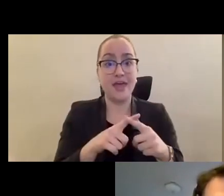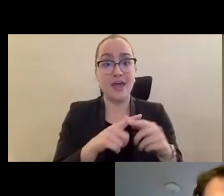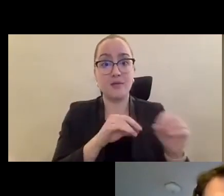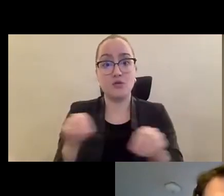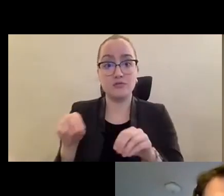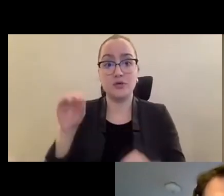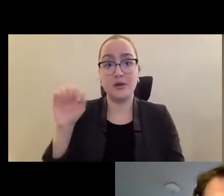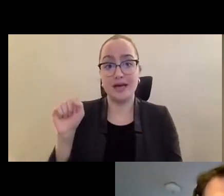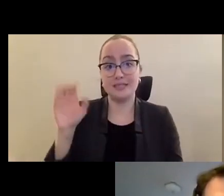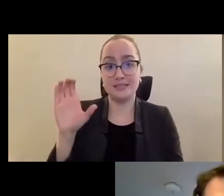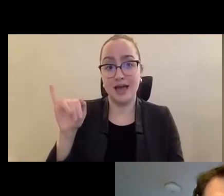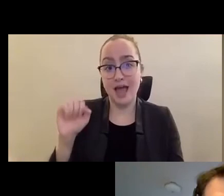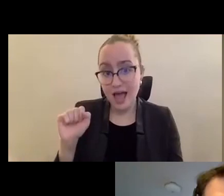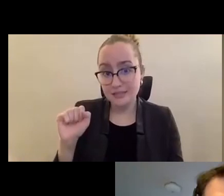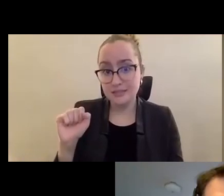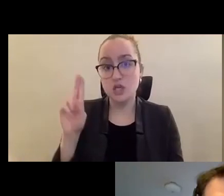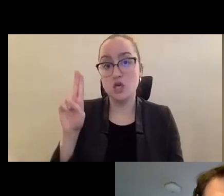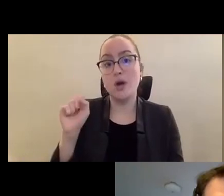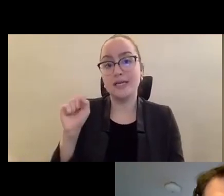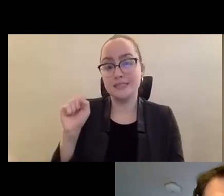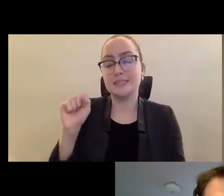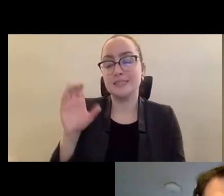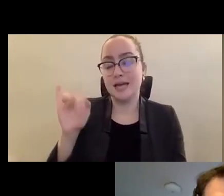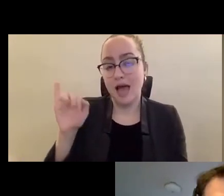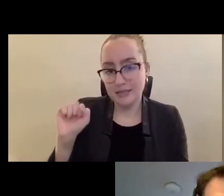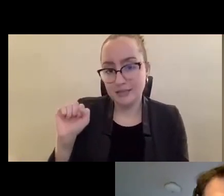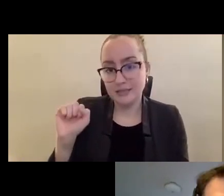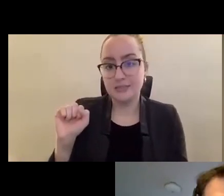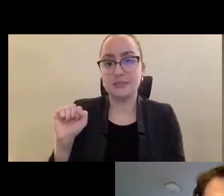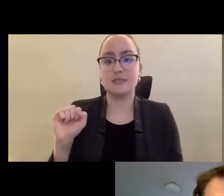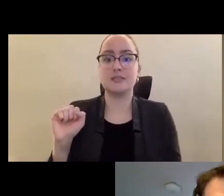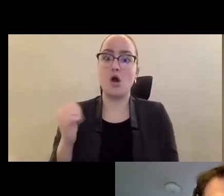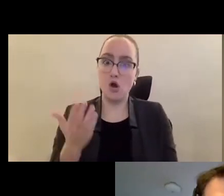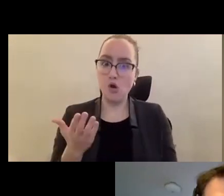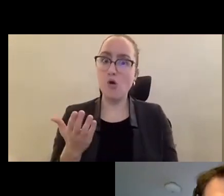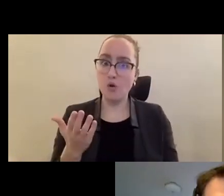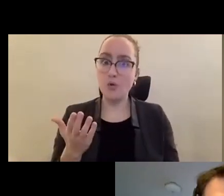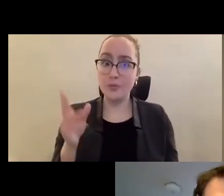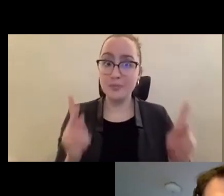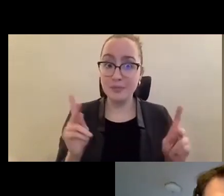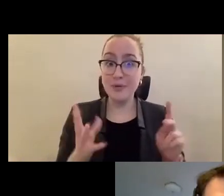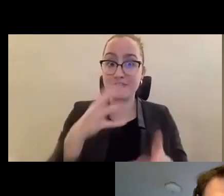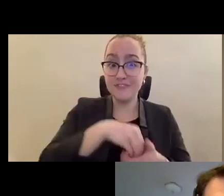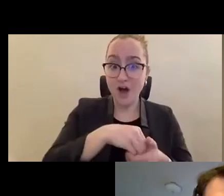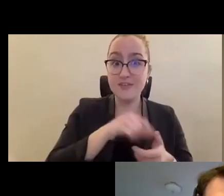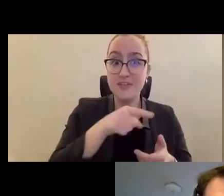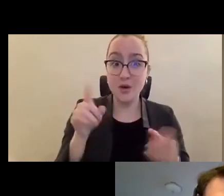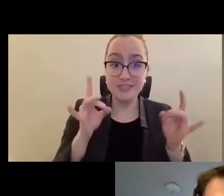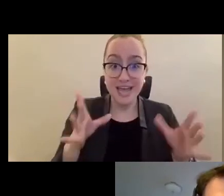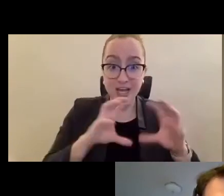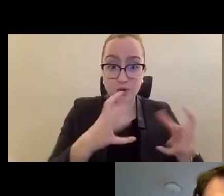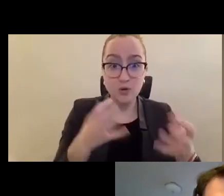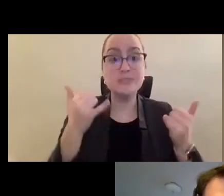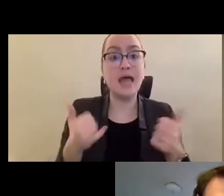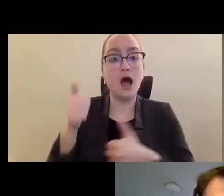trabajó en el gobierno, en el Departamento de Homeland Security. Y hay como 24 personas quienes antes